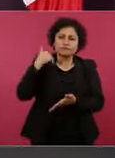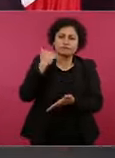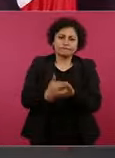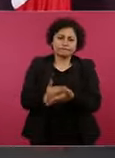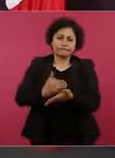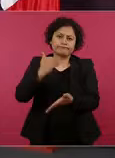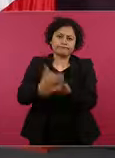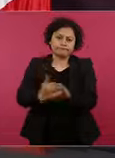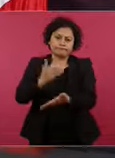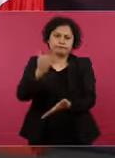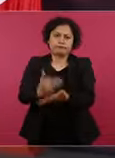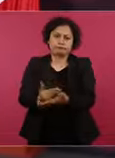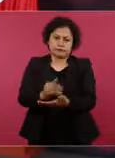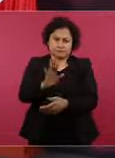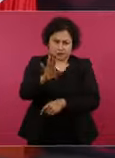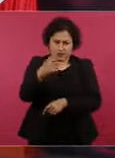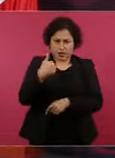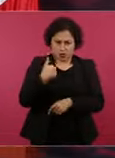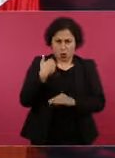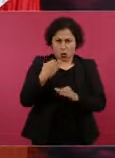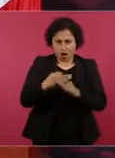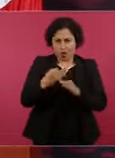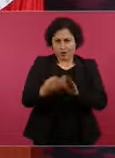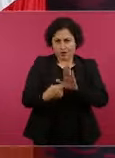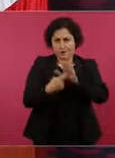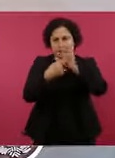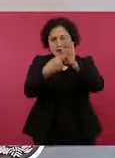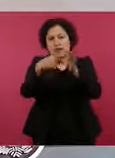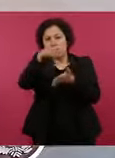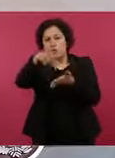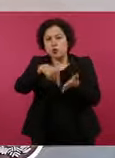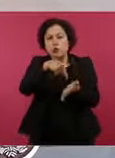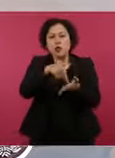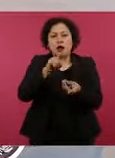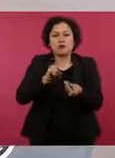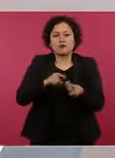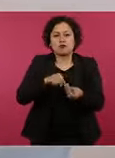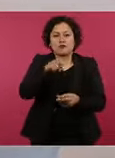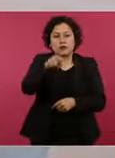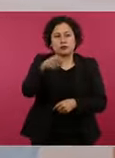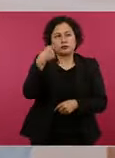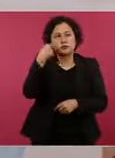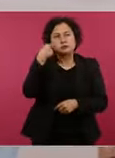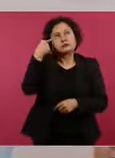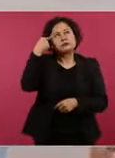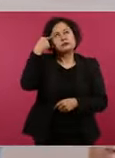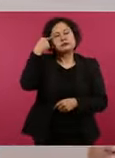Les voy a mostrar dónde fue, o sea, para que tengan una idea.